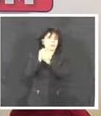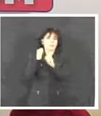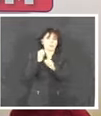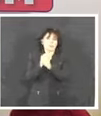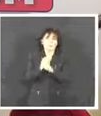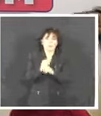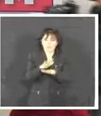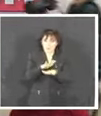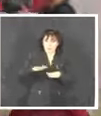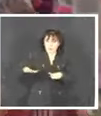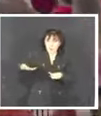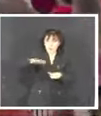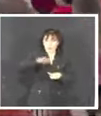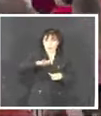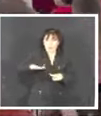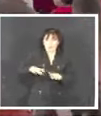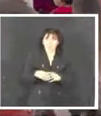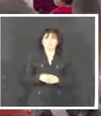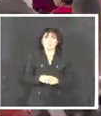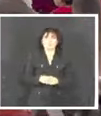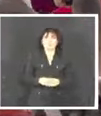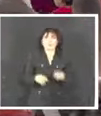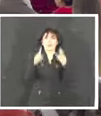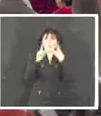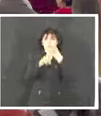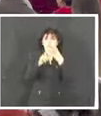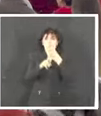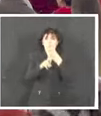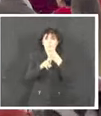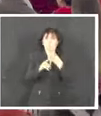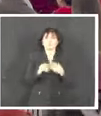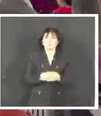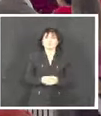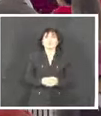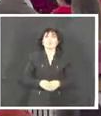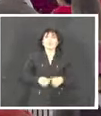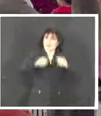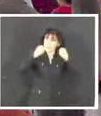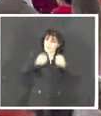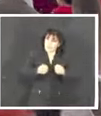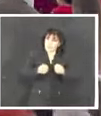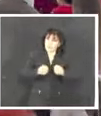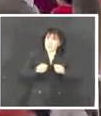zona metropolitana. Y el tercero, seguridad.